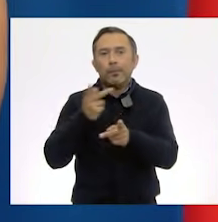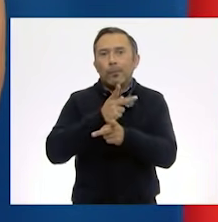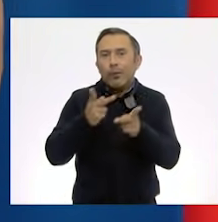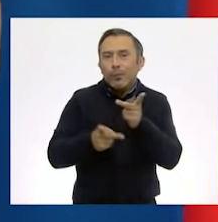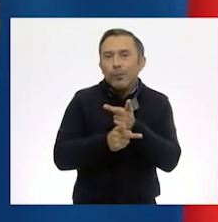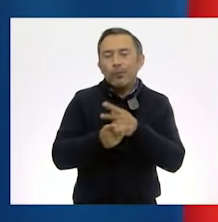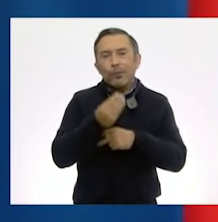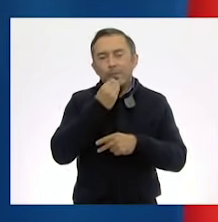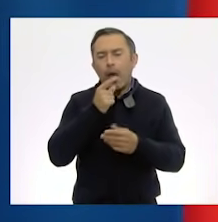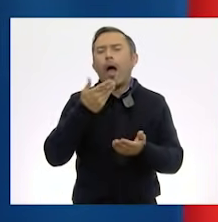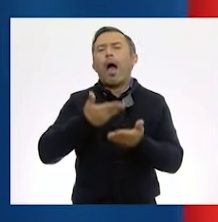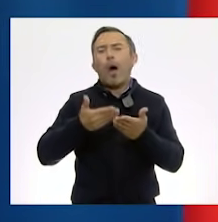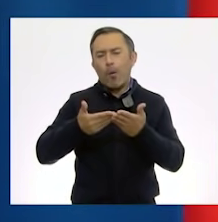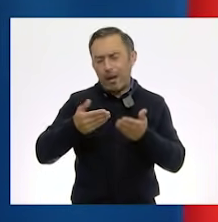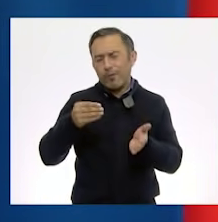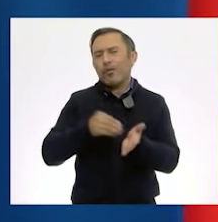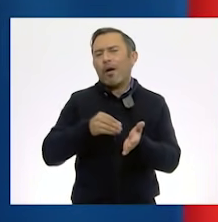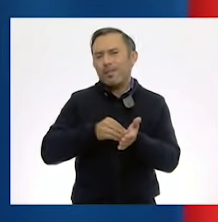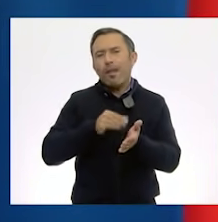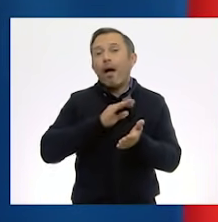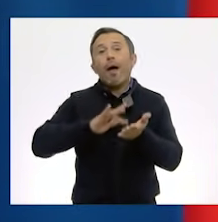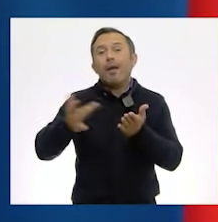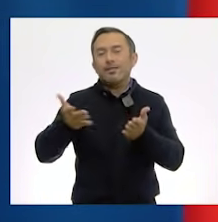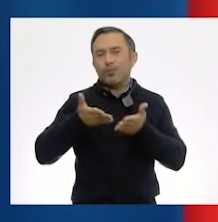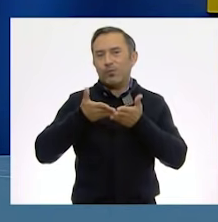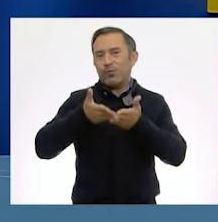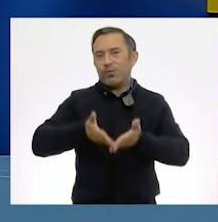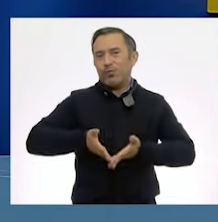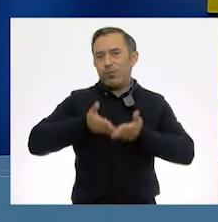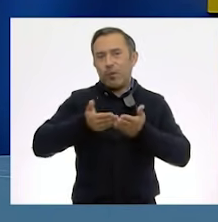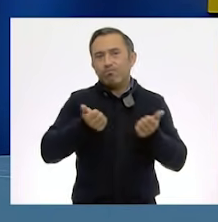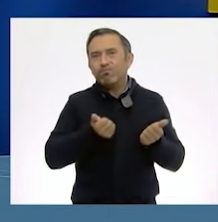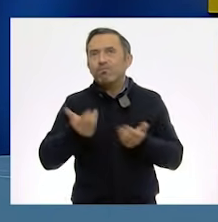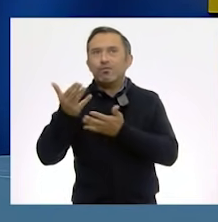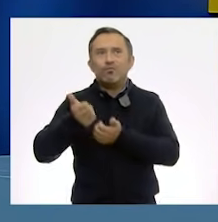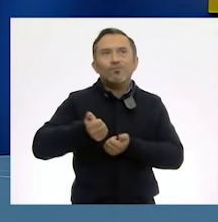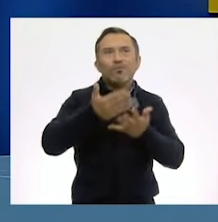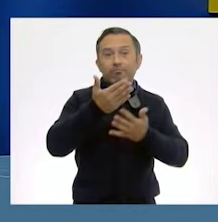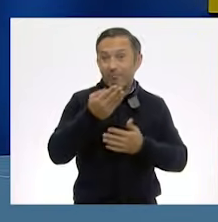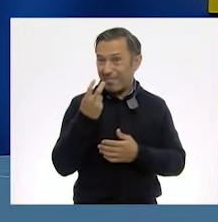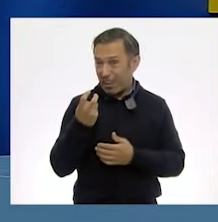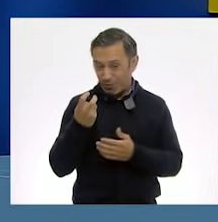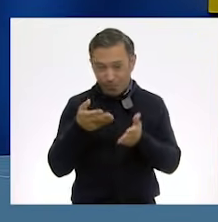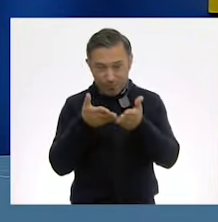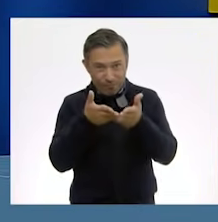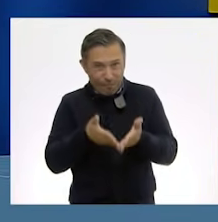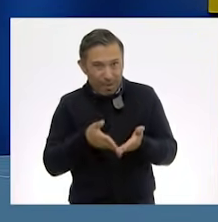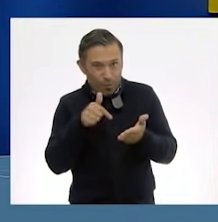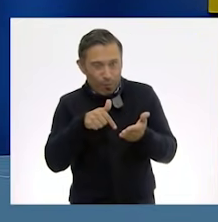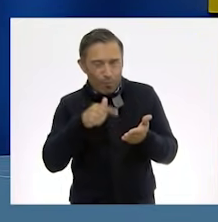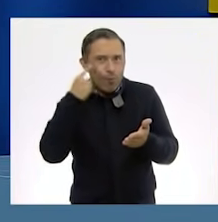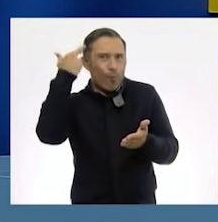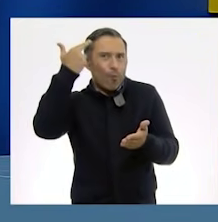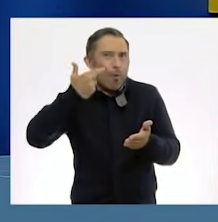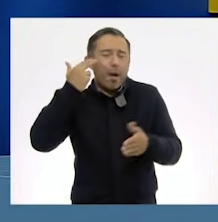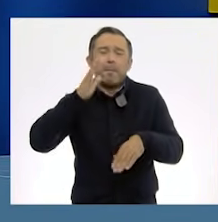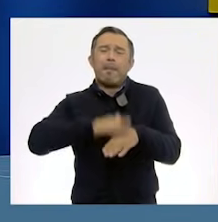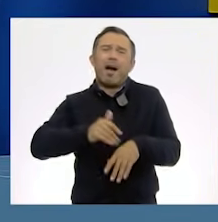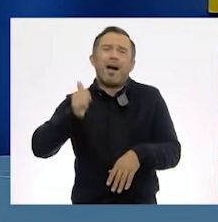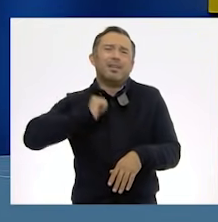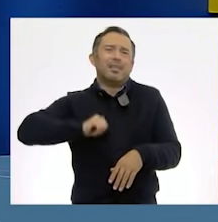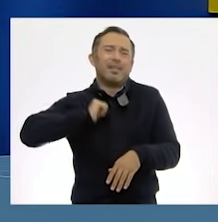por esta vía marítima. Así es. Se trata de uno de los medios de transporte comercial más antiguos del